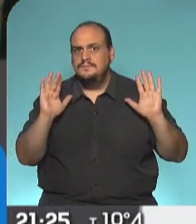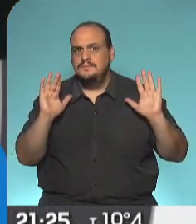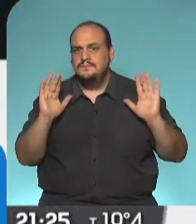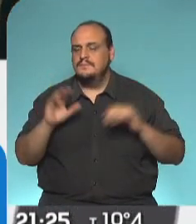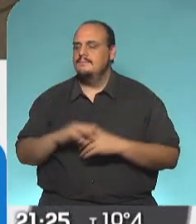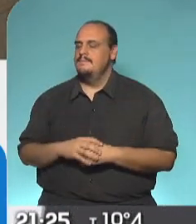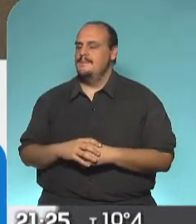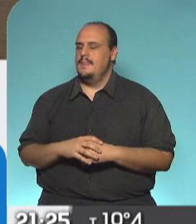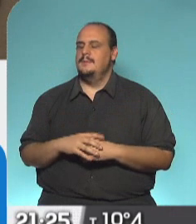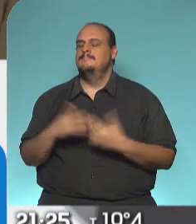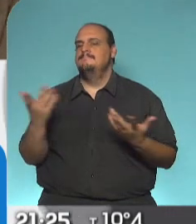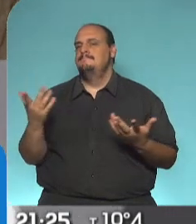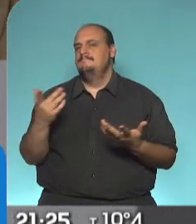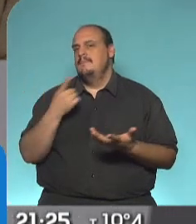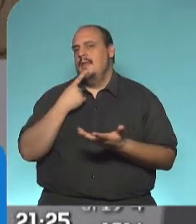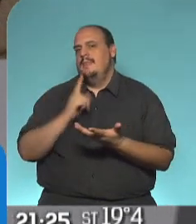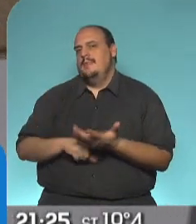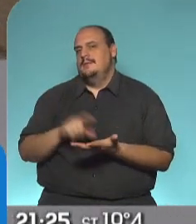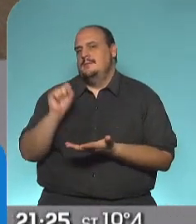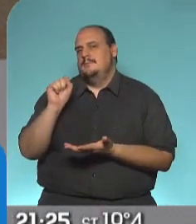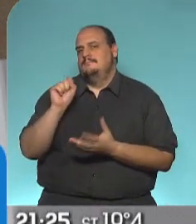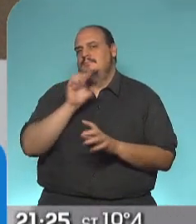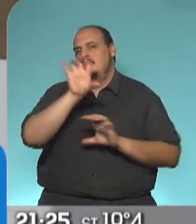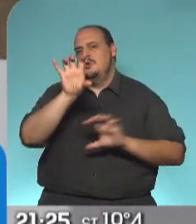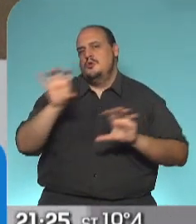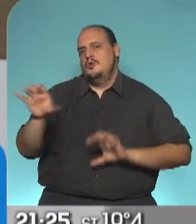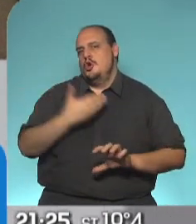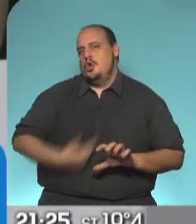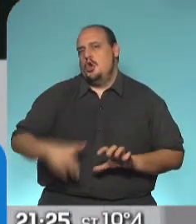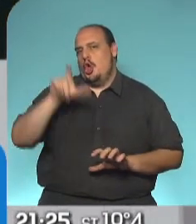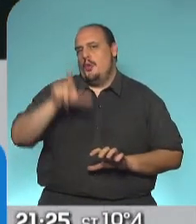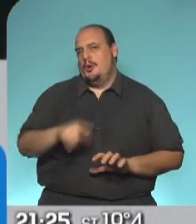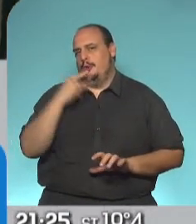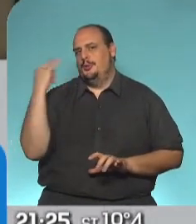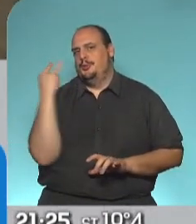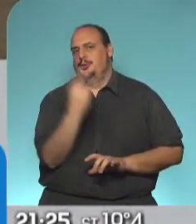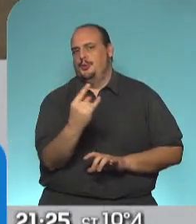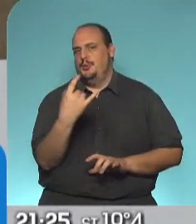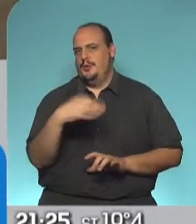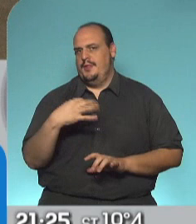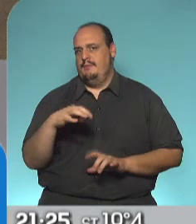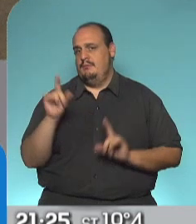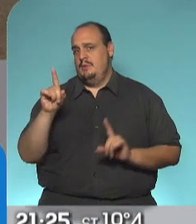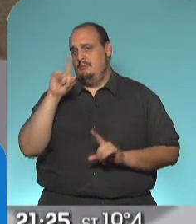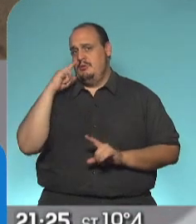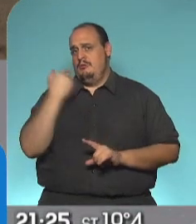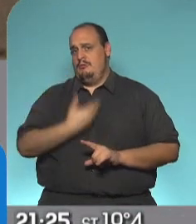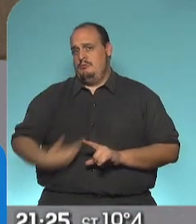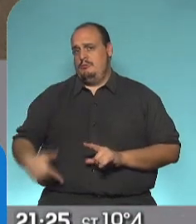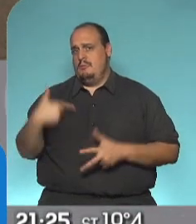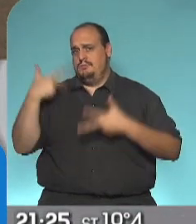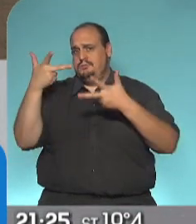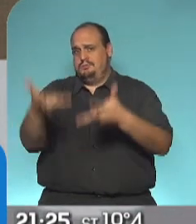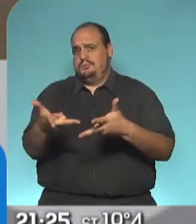pero yo entiendo que esa es una decisión ariel que la va a tomar cada uno de los gobernadores que es la atribución que hasta acá ha dado el presidente de nación en los lugares donde no hay